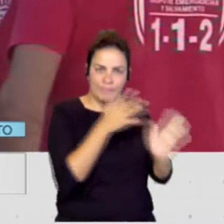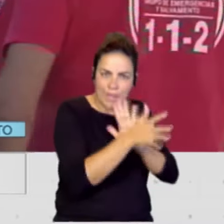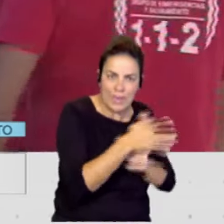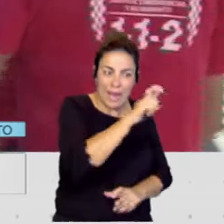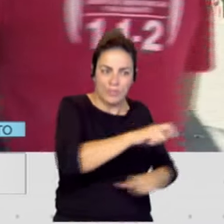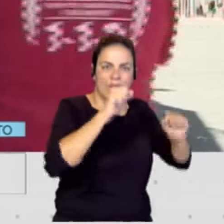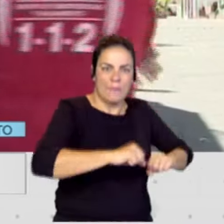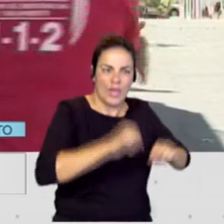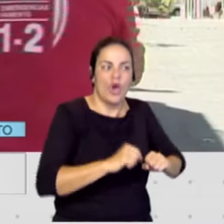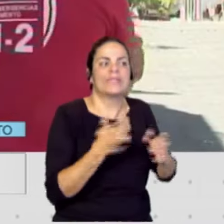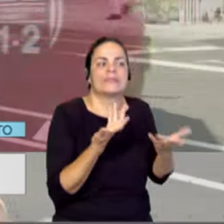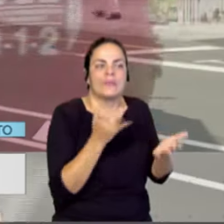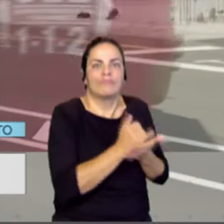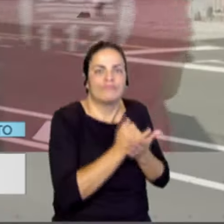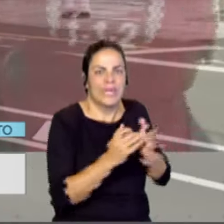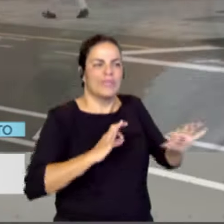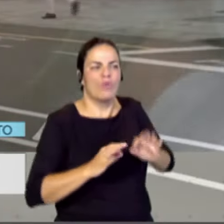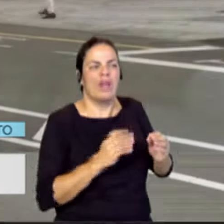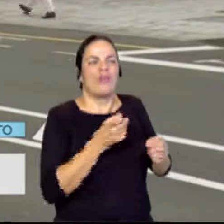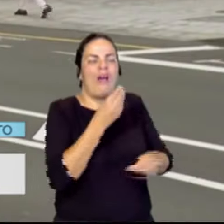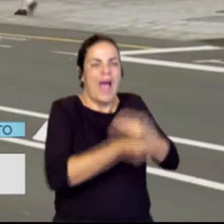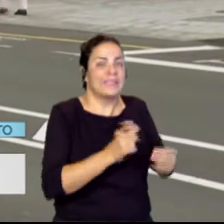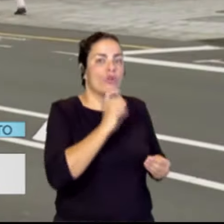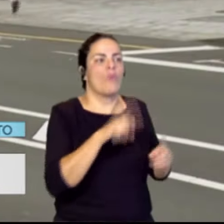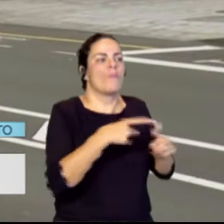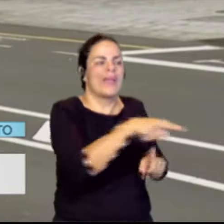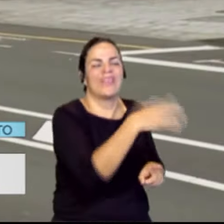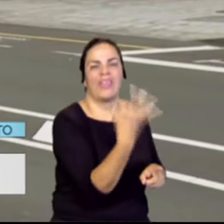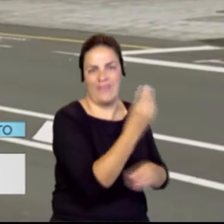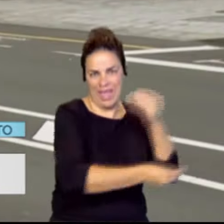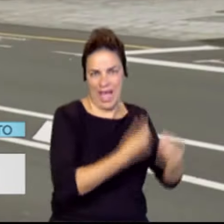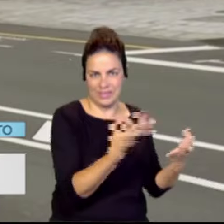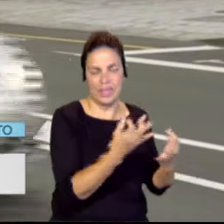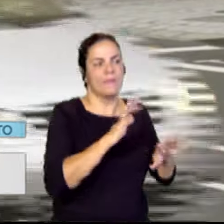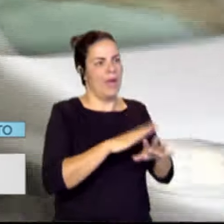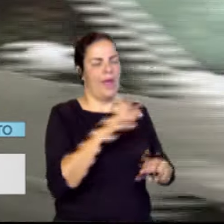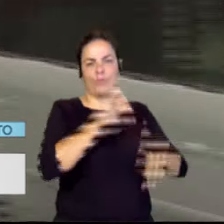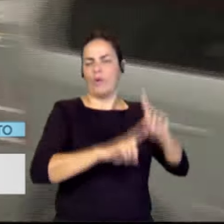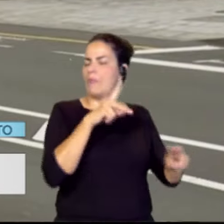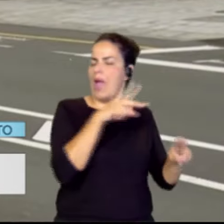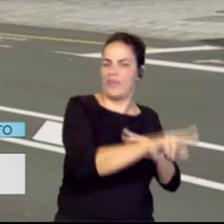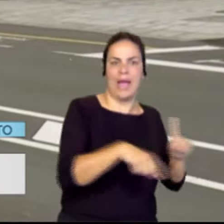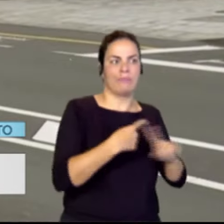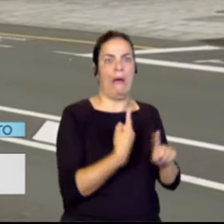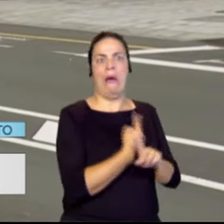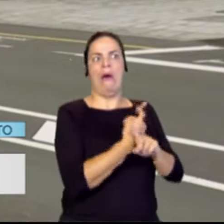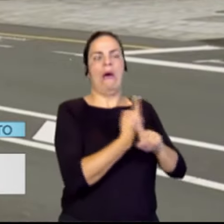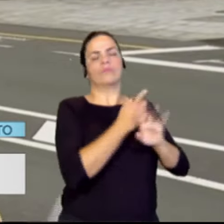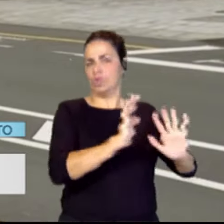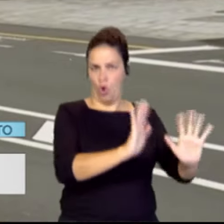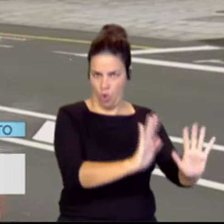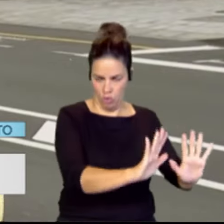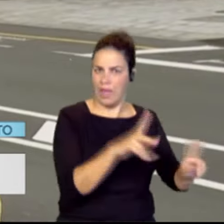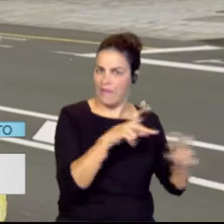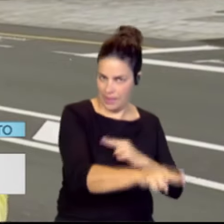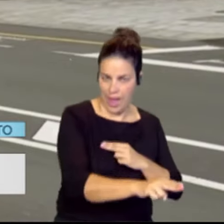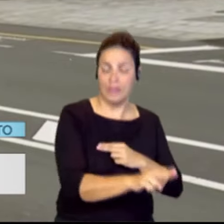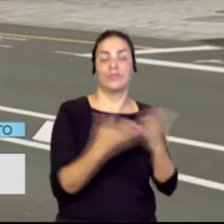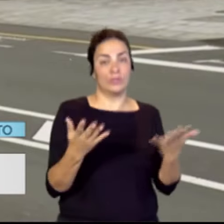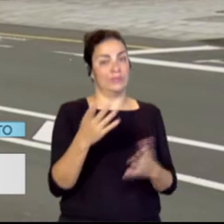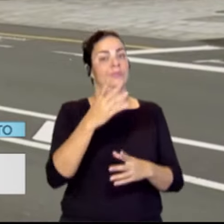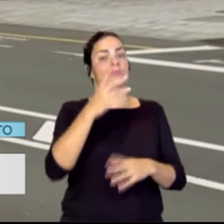simulacro y la realización sobre todo para evitar males mayores y sobre todo aumentar el estado de nerviosismo Así es que ya saben hoy